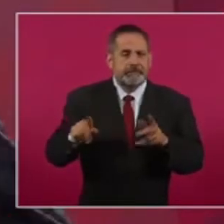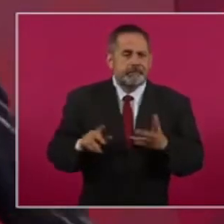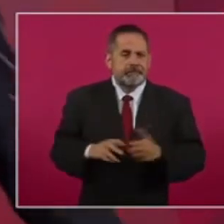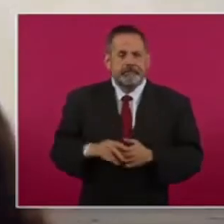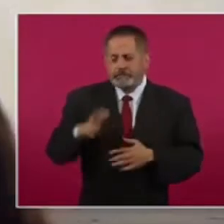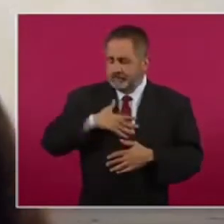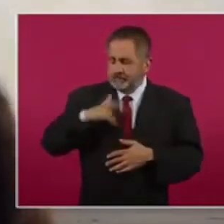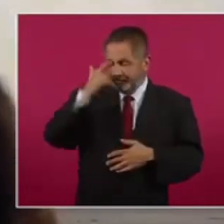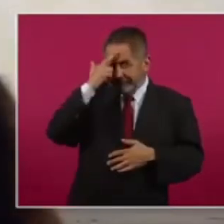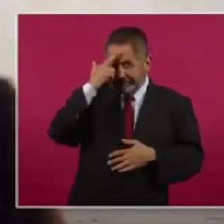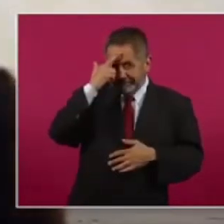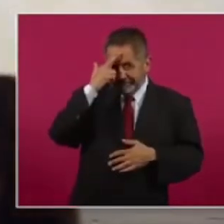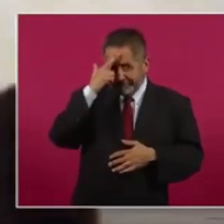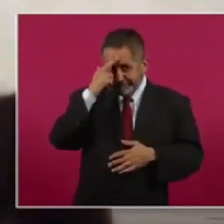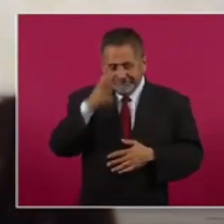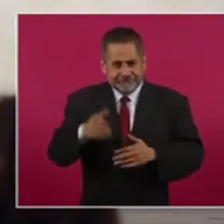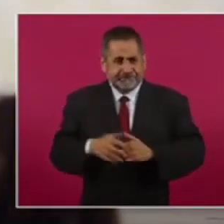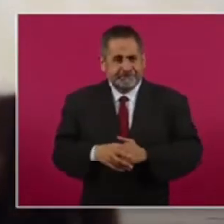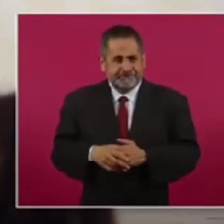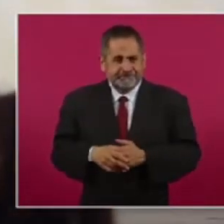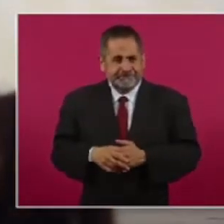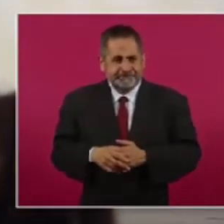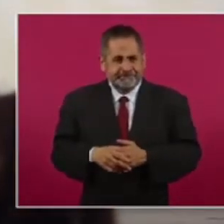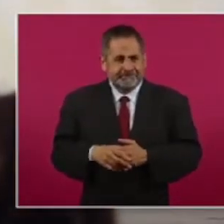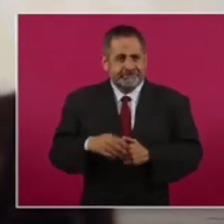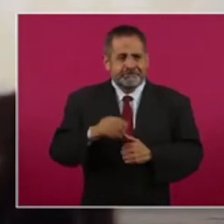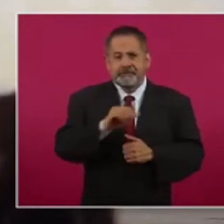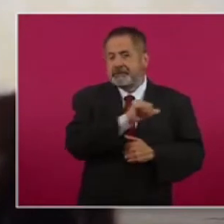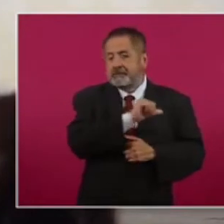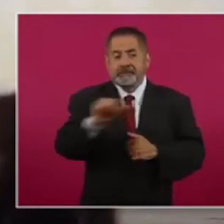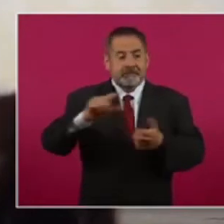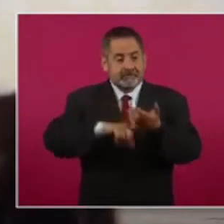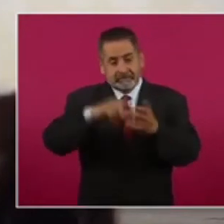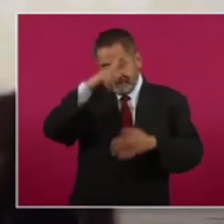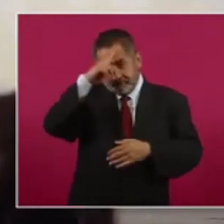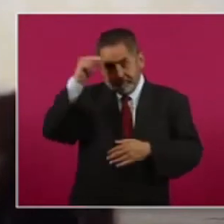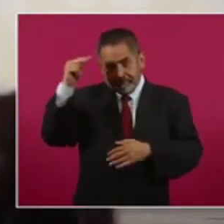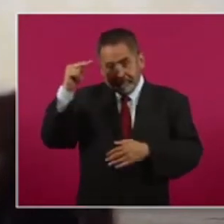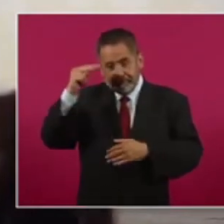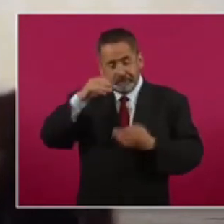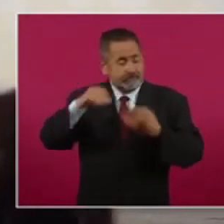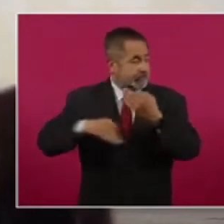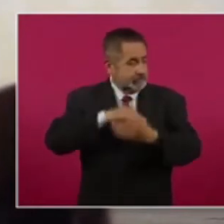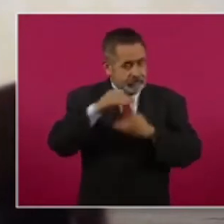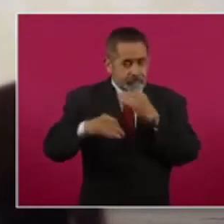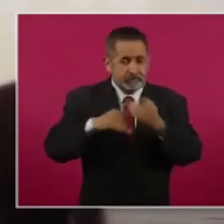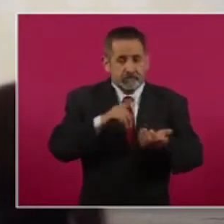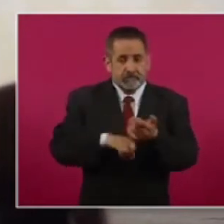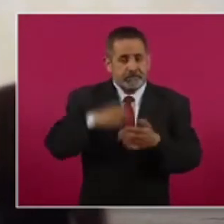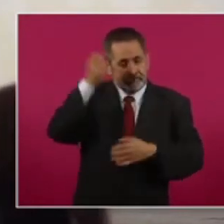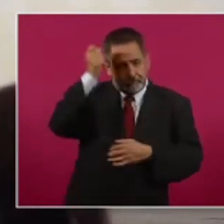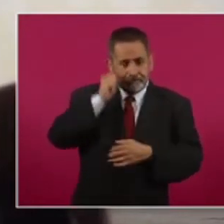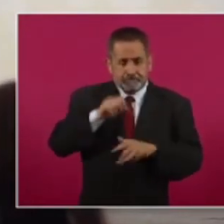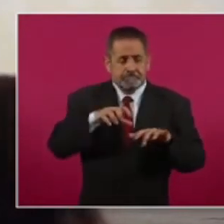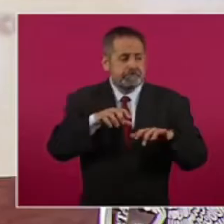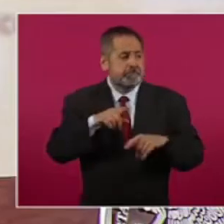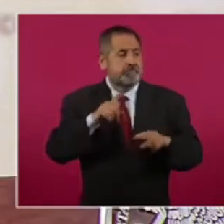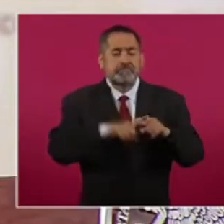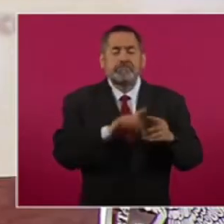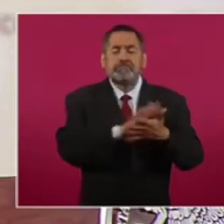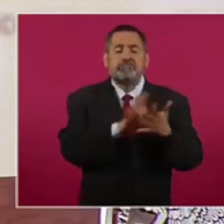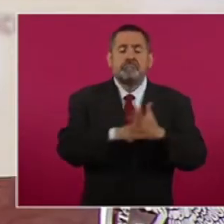me acuerdo que todas las de Nayarit, todas las de Sinaloa, todas tomadas,